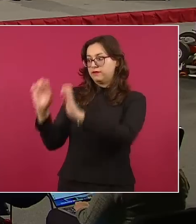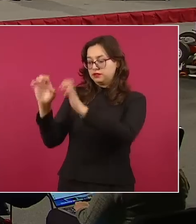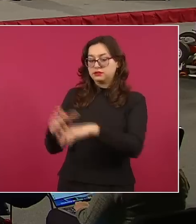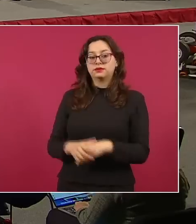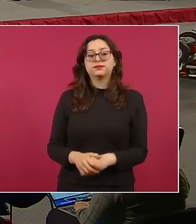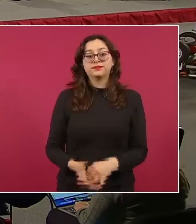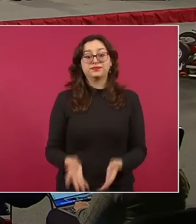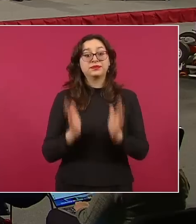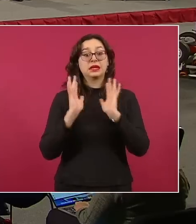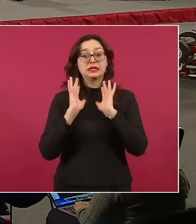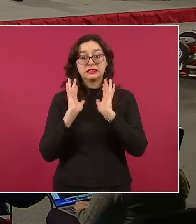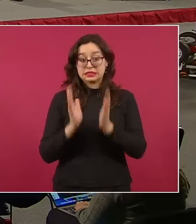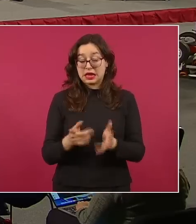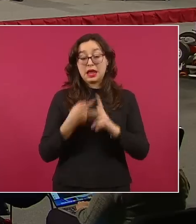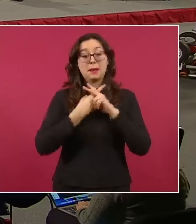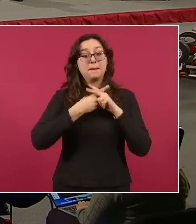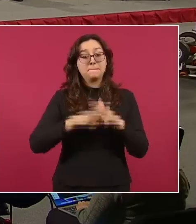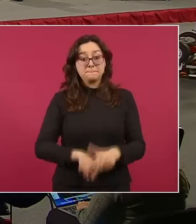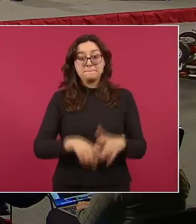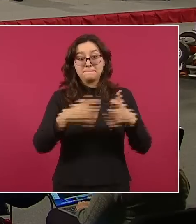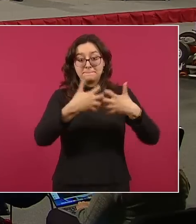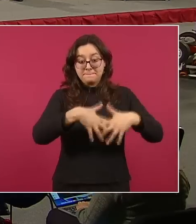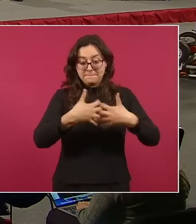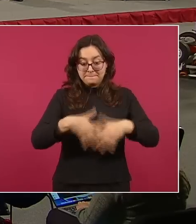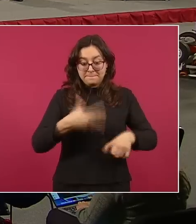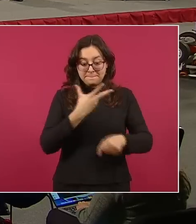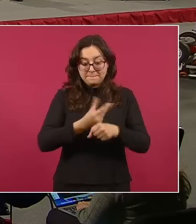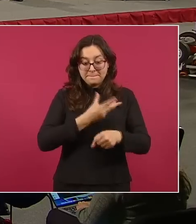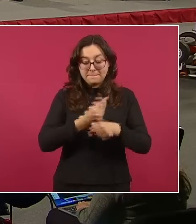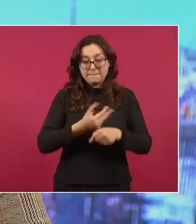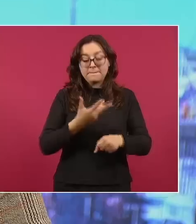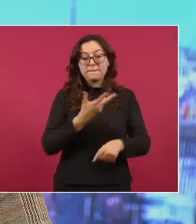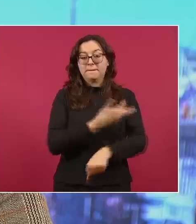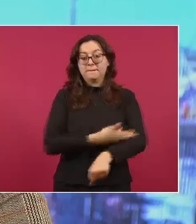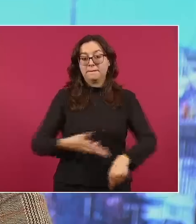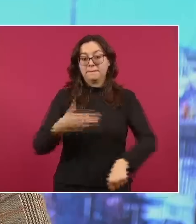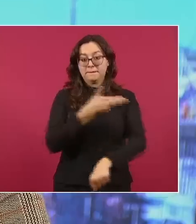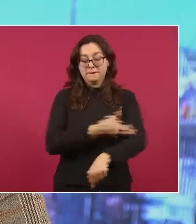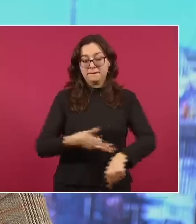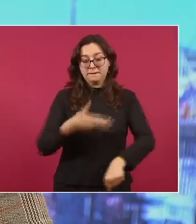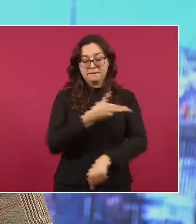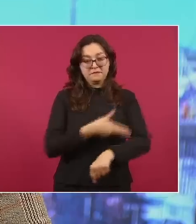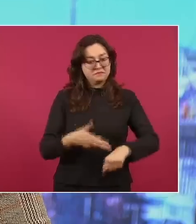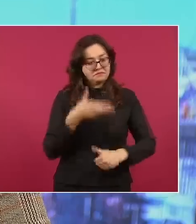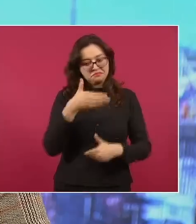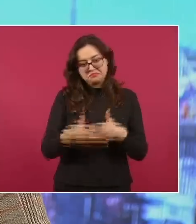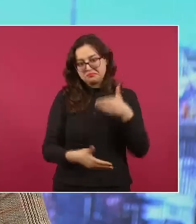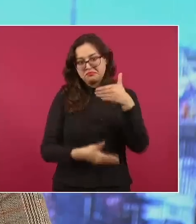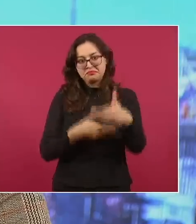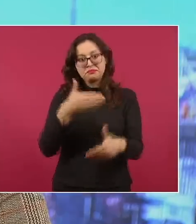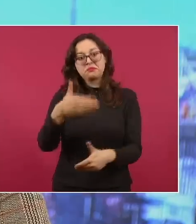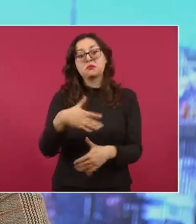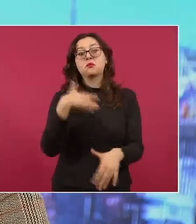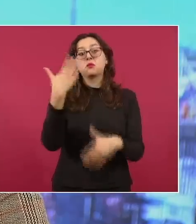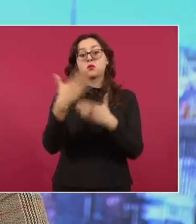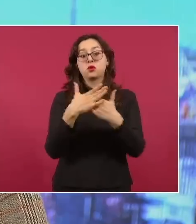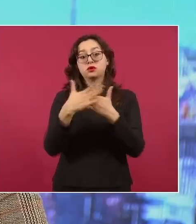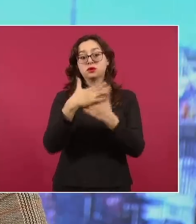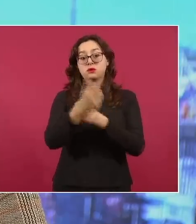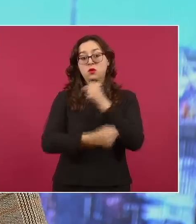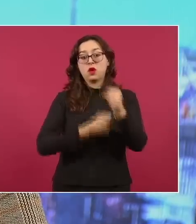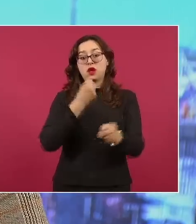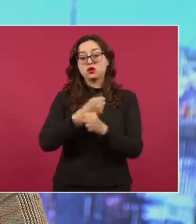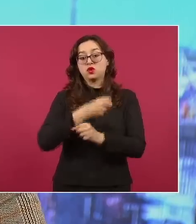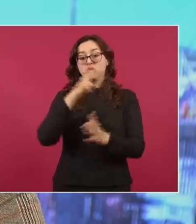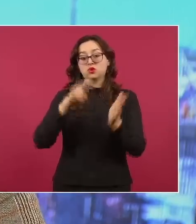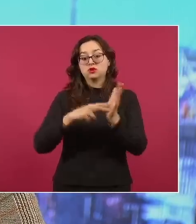colocado para su fabricación y la ingeniería básica ya está en total desarrollo. Para agosto del 2024